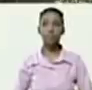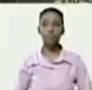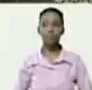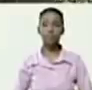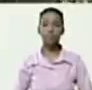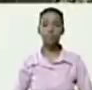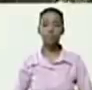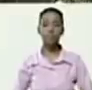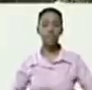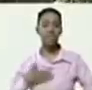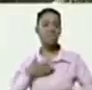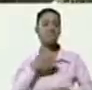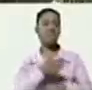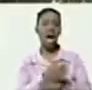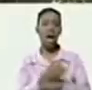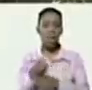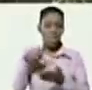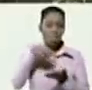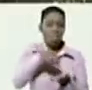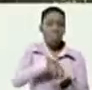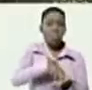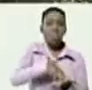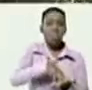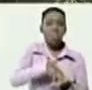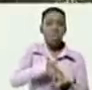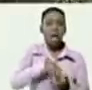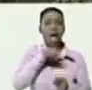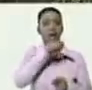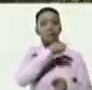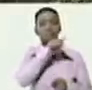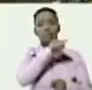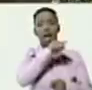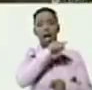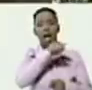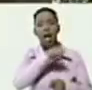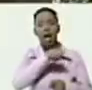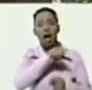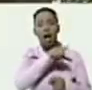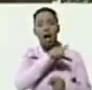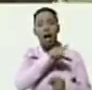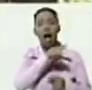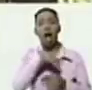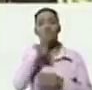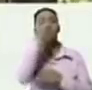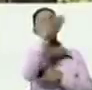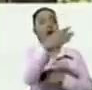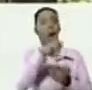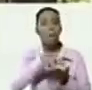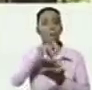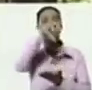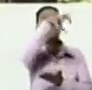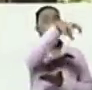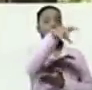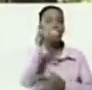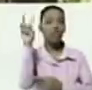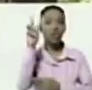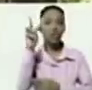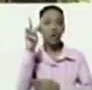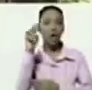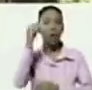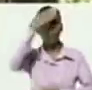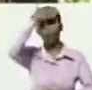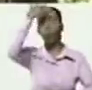Van y se arrodillan allá en el extranjero y se les